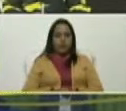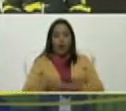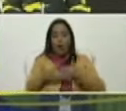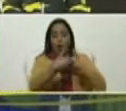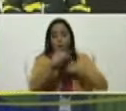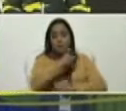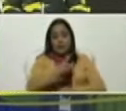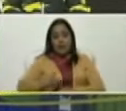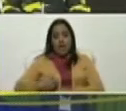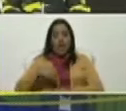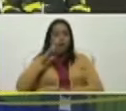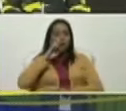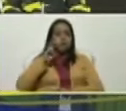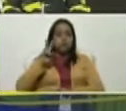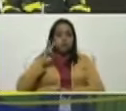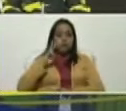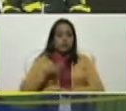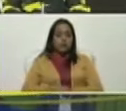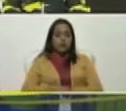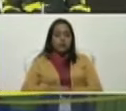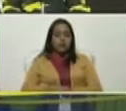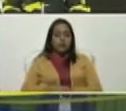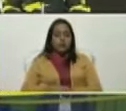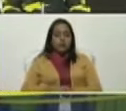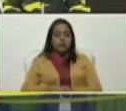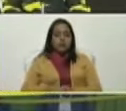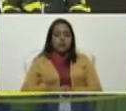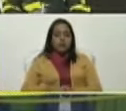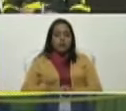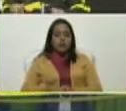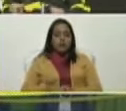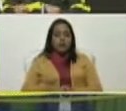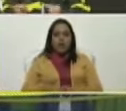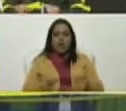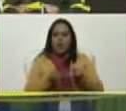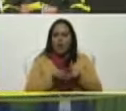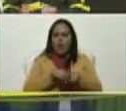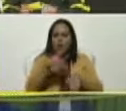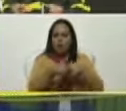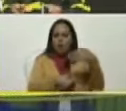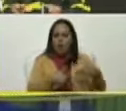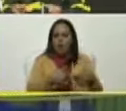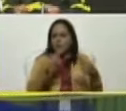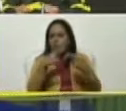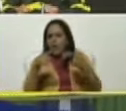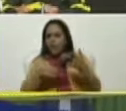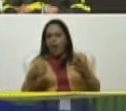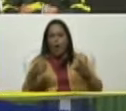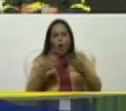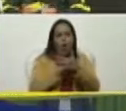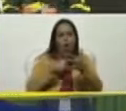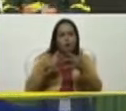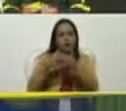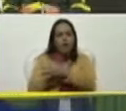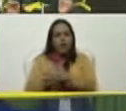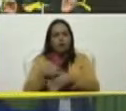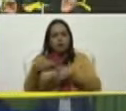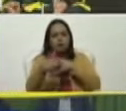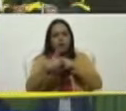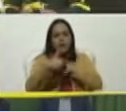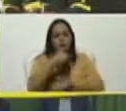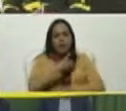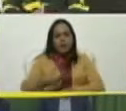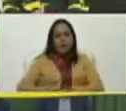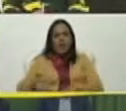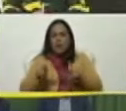Morales, y así fue de manera durante, impresionante, un